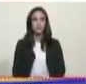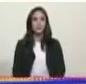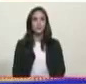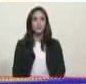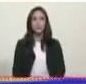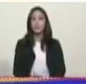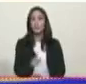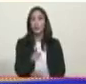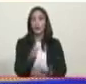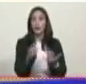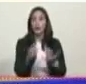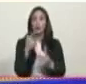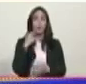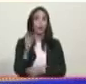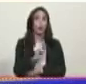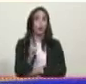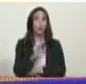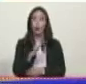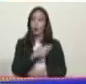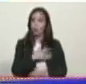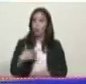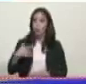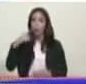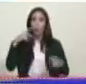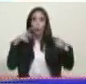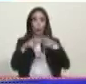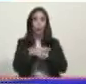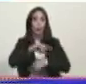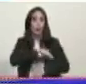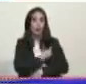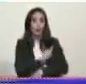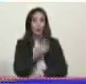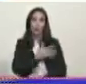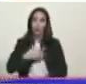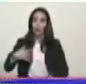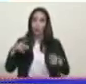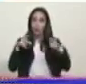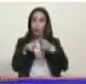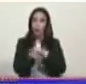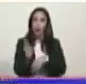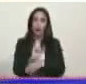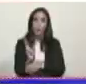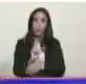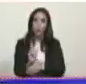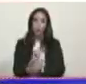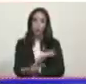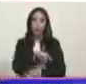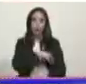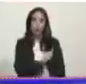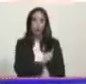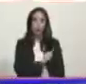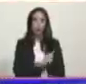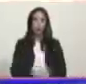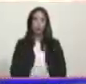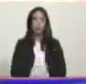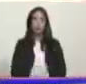Yo quiero ir muy pronto a inaugurarla, señora vicepresidenta. Y